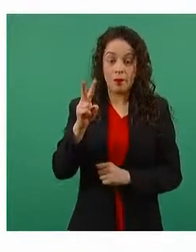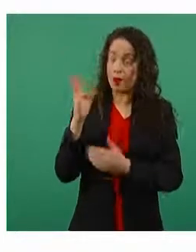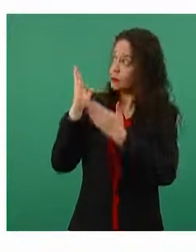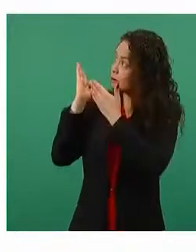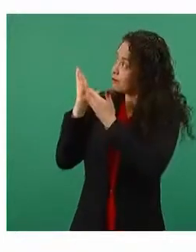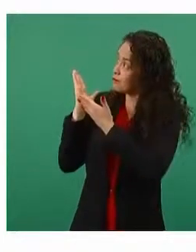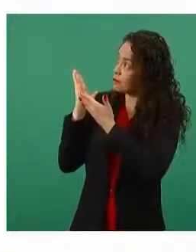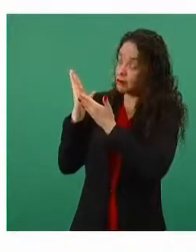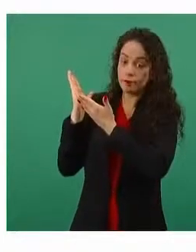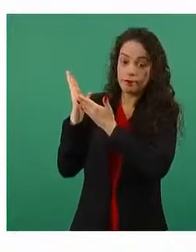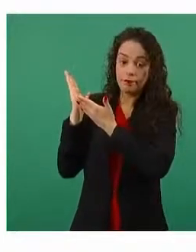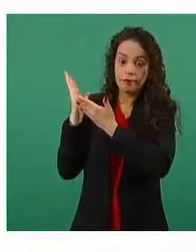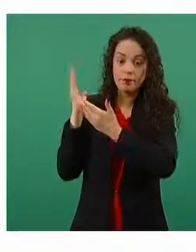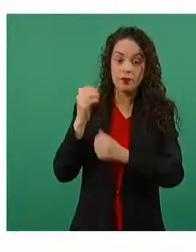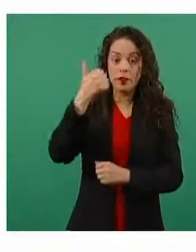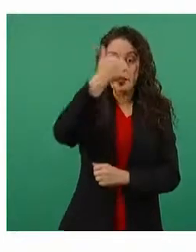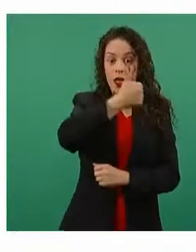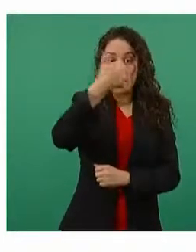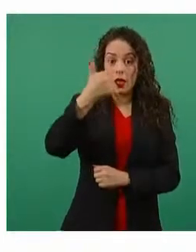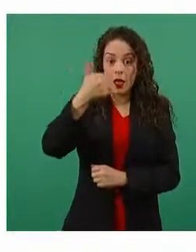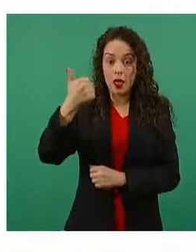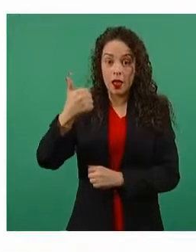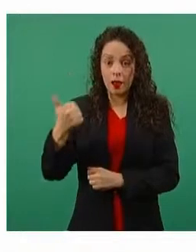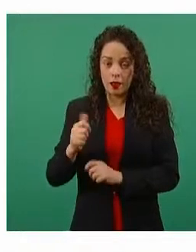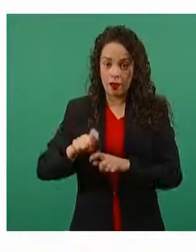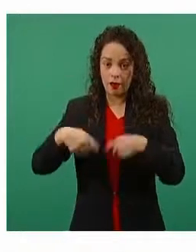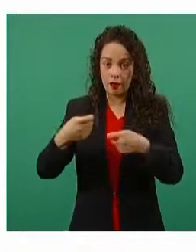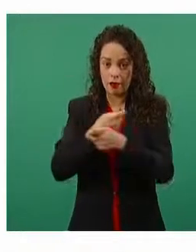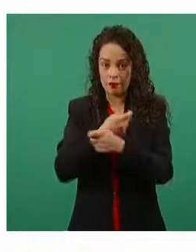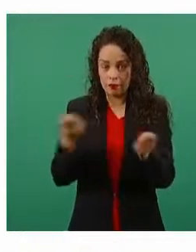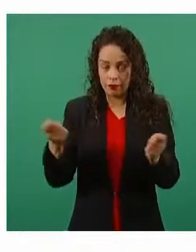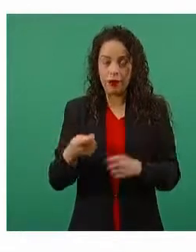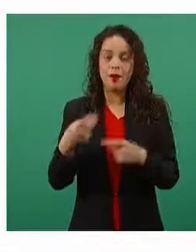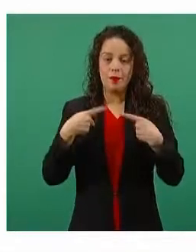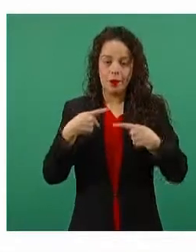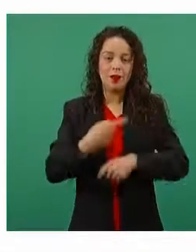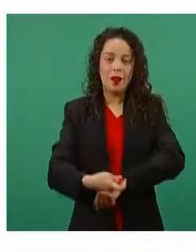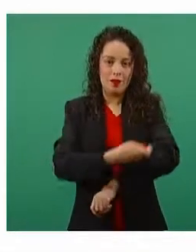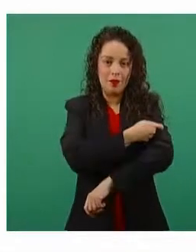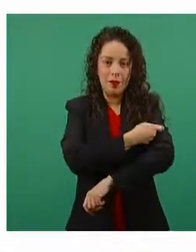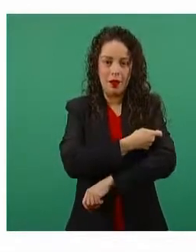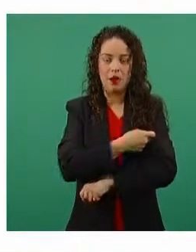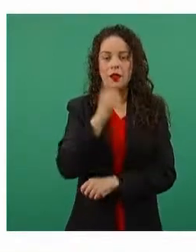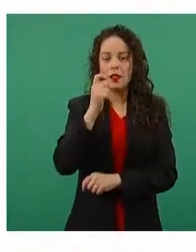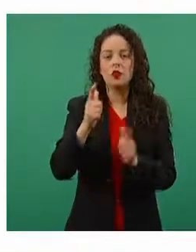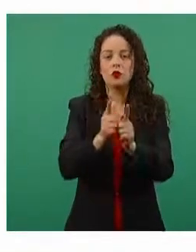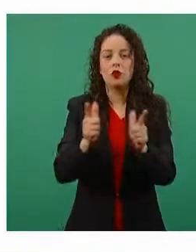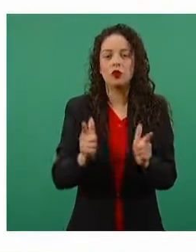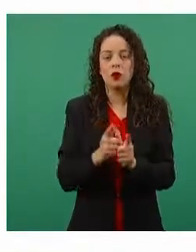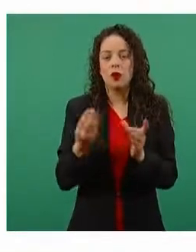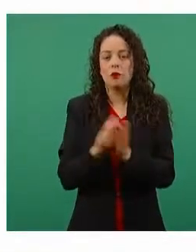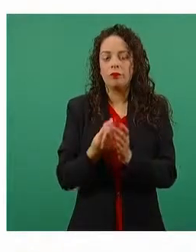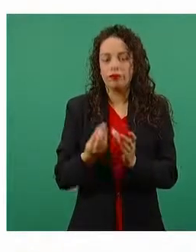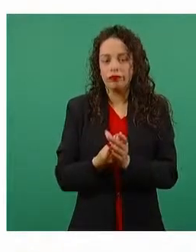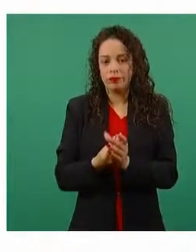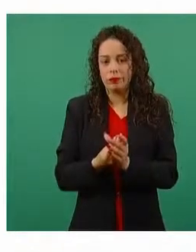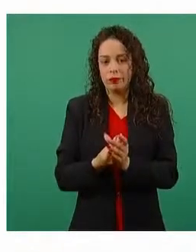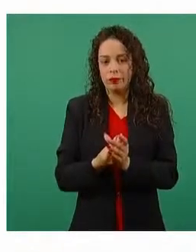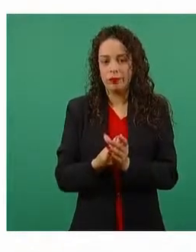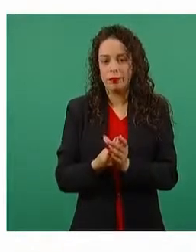la cantidad de vacunas que se han recibido o la cantidad de personas vacunadas para cada uno de los grupos